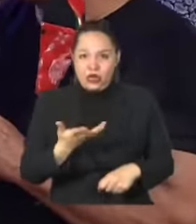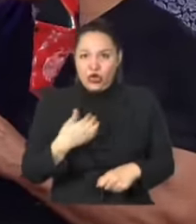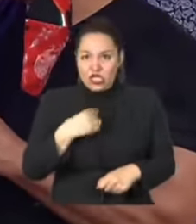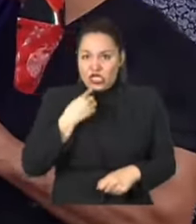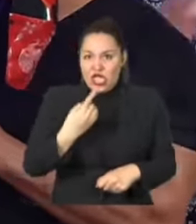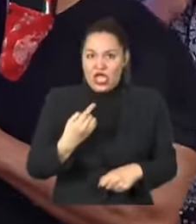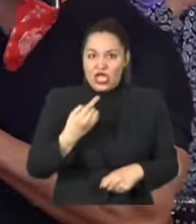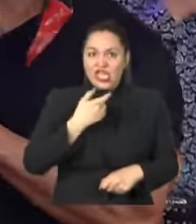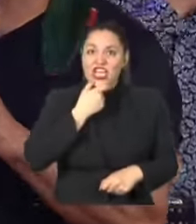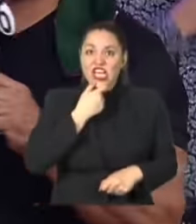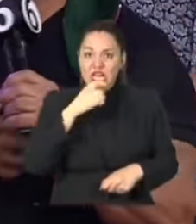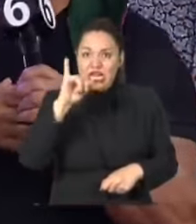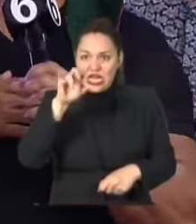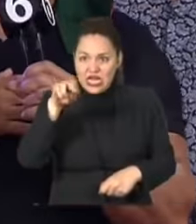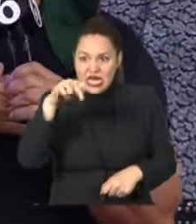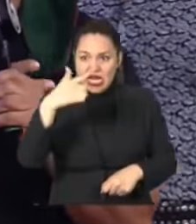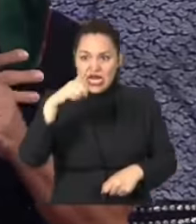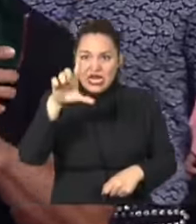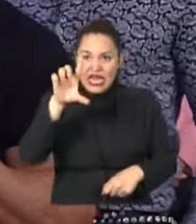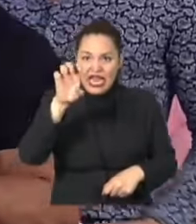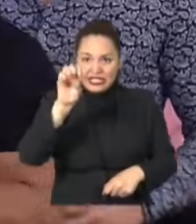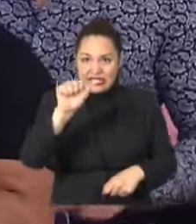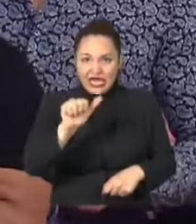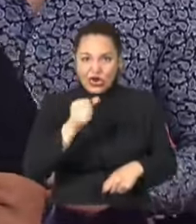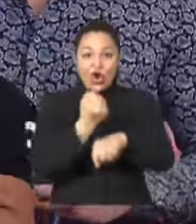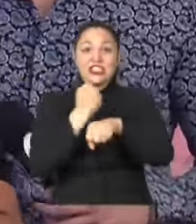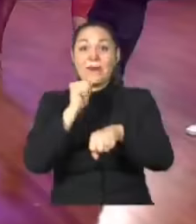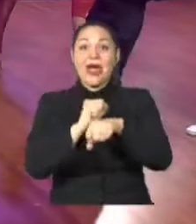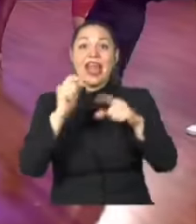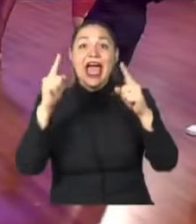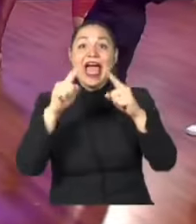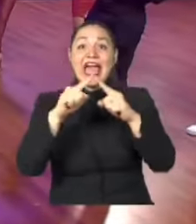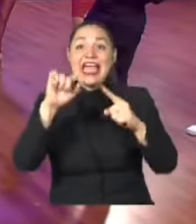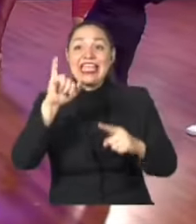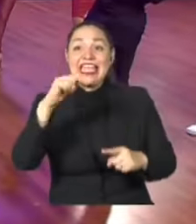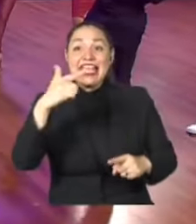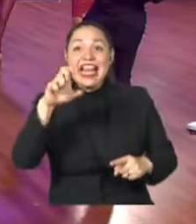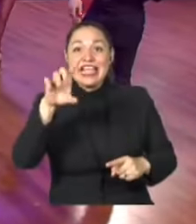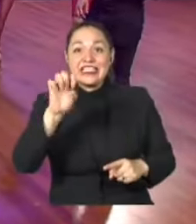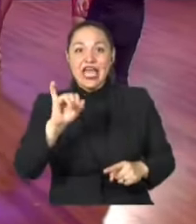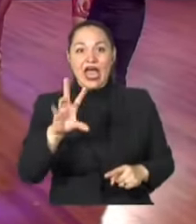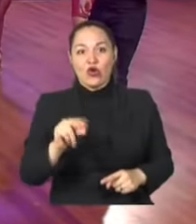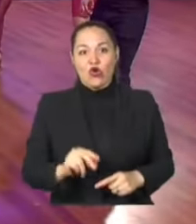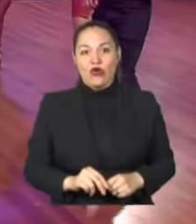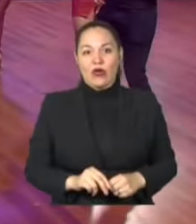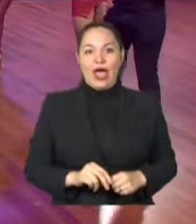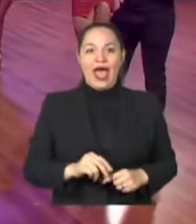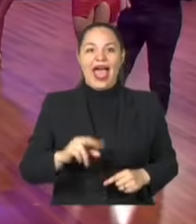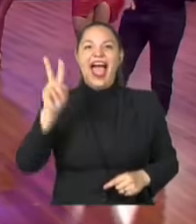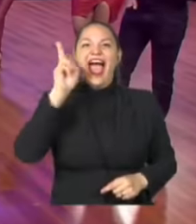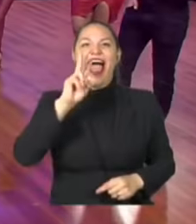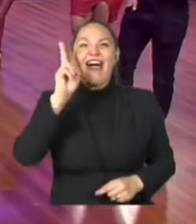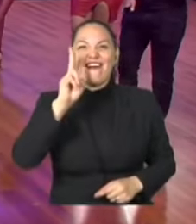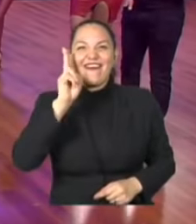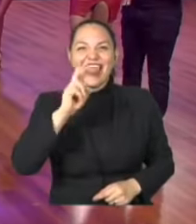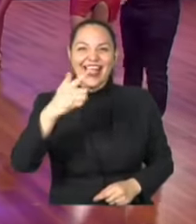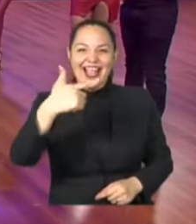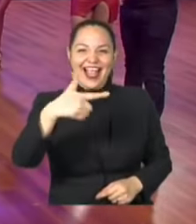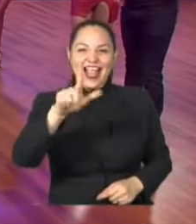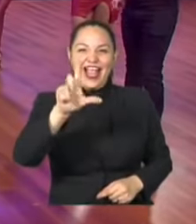yo. Iglesia no. Ah, no, iglesia no, inglesa. Que juegue Gloria con Conan, las hermanas inglesas. Seguramente yo